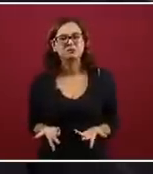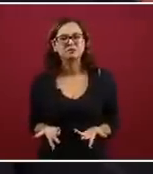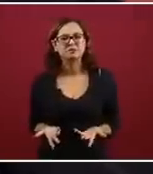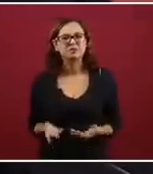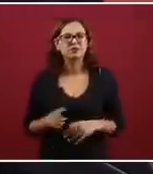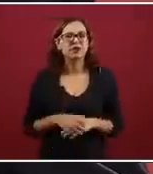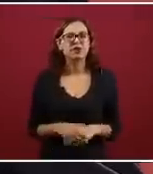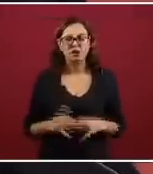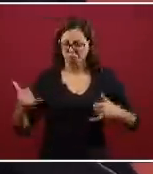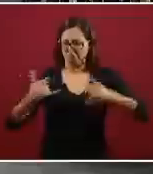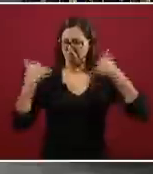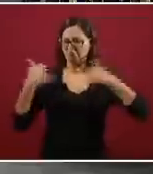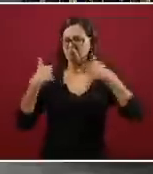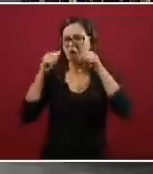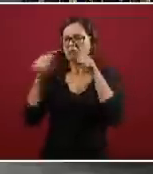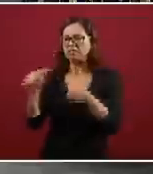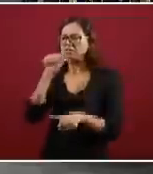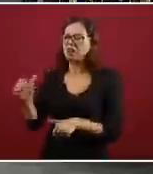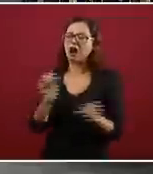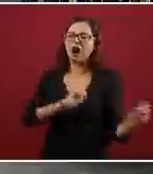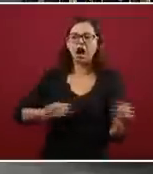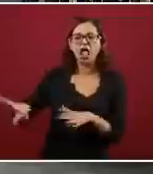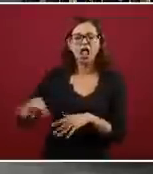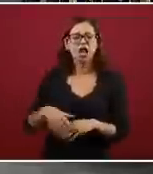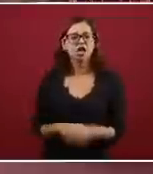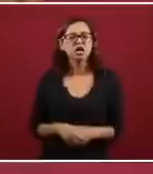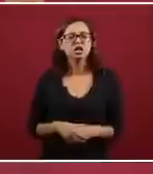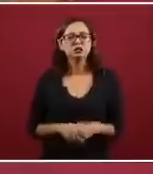Desatienden a los jóvenes y ya cuando el joven